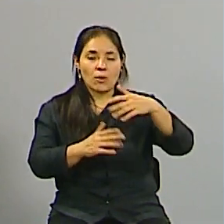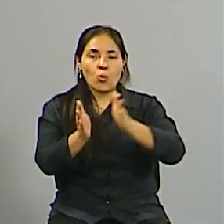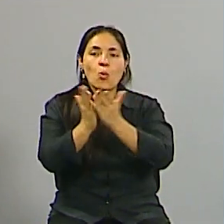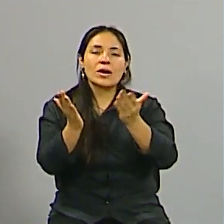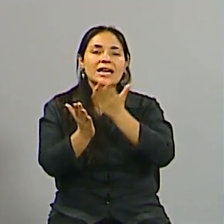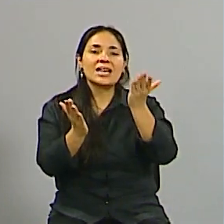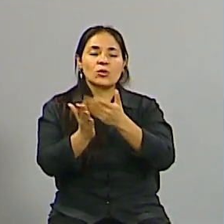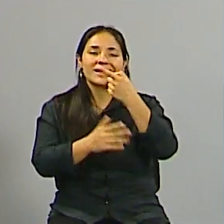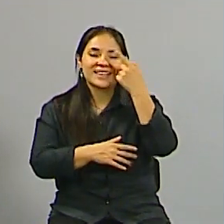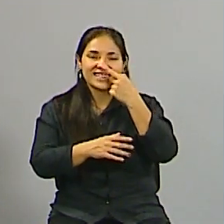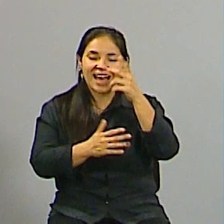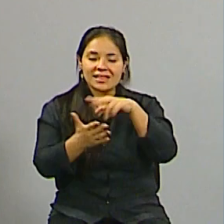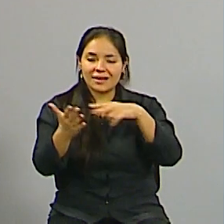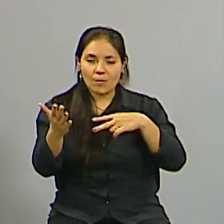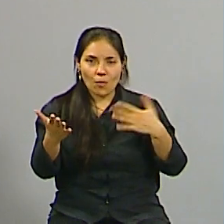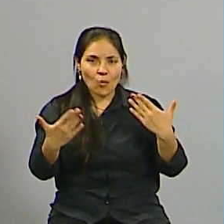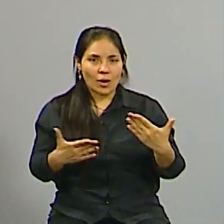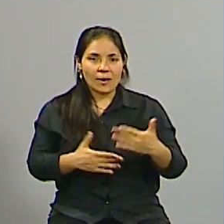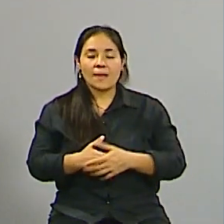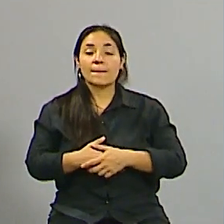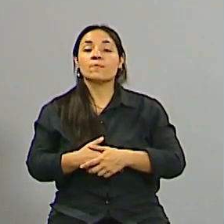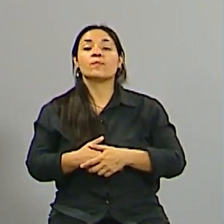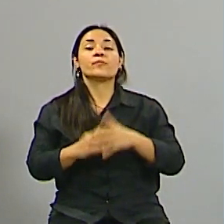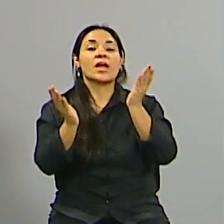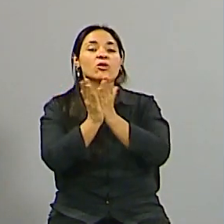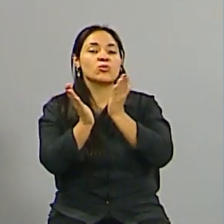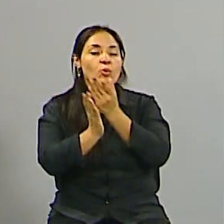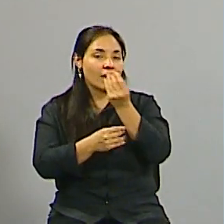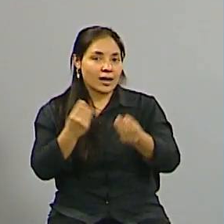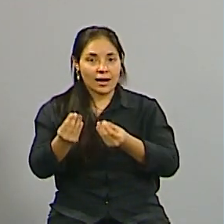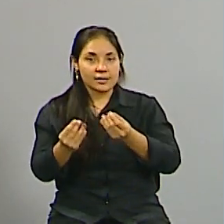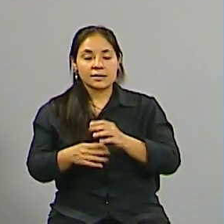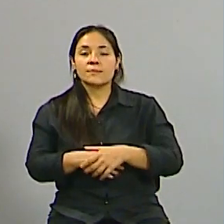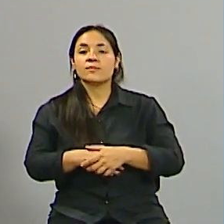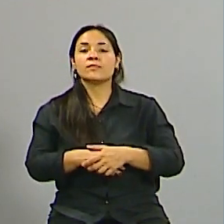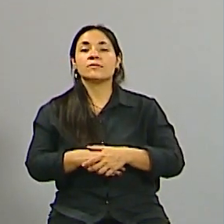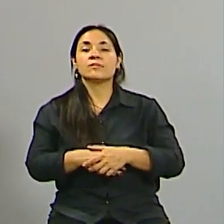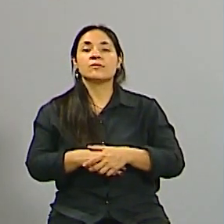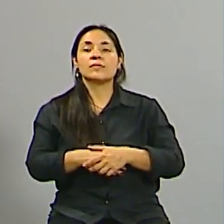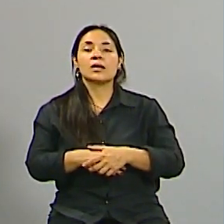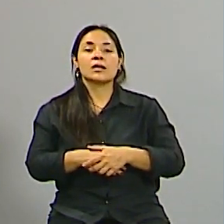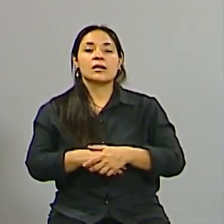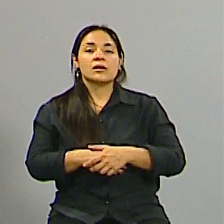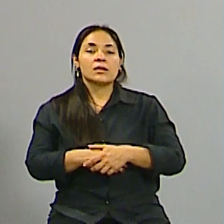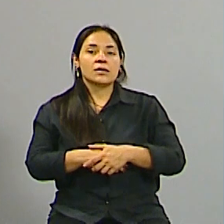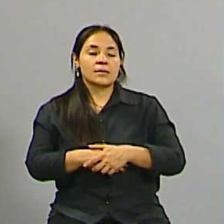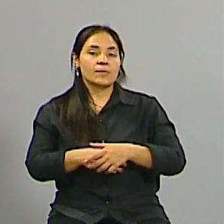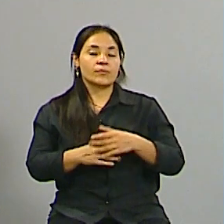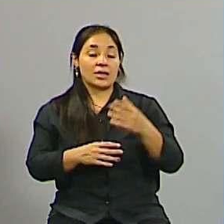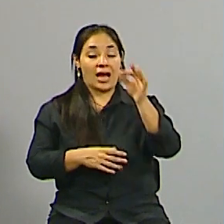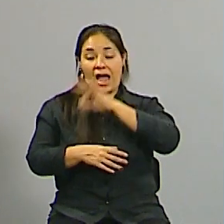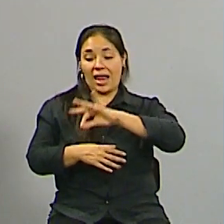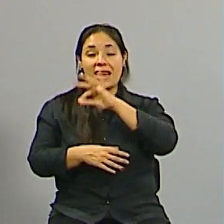muy interesante para leer. Sí. ¿Qué es lo que se estudia? Se estudia que la clave de la generación de